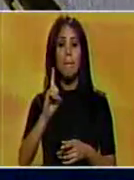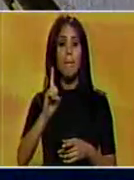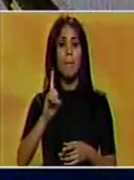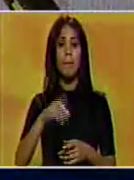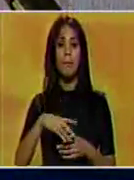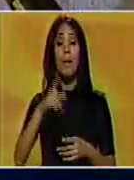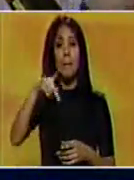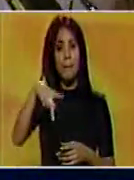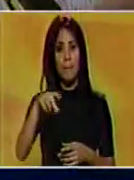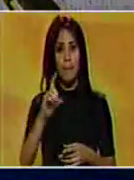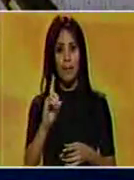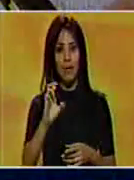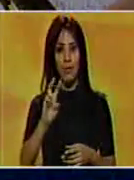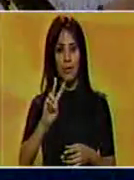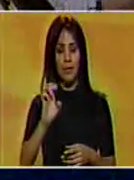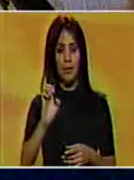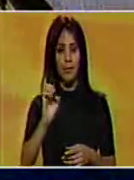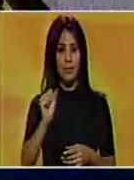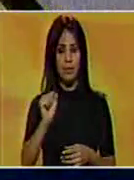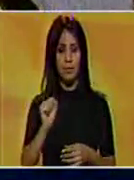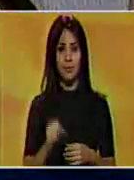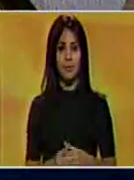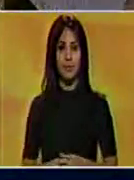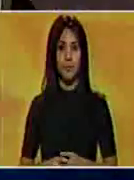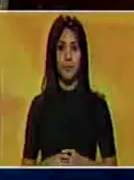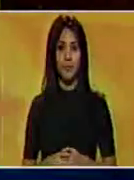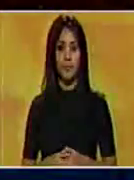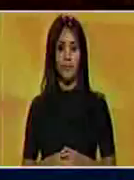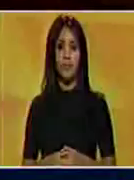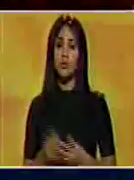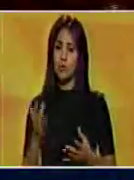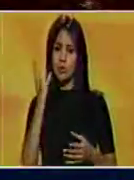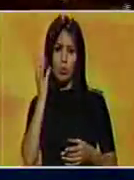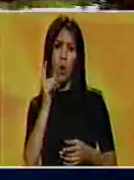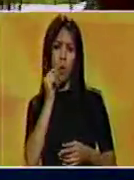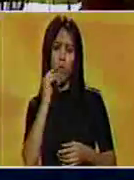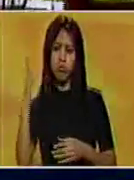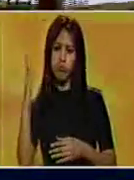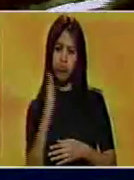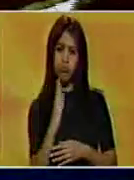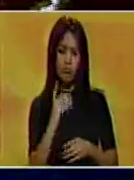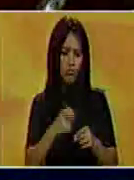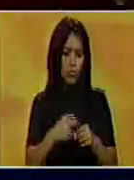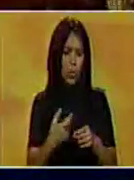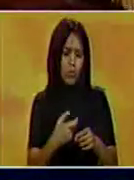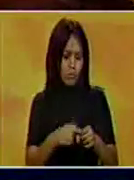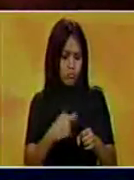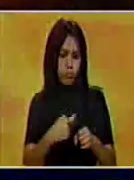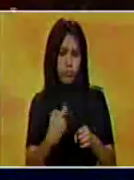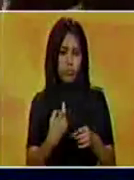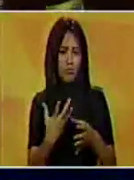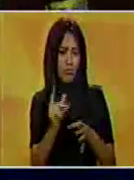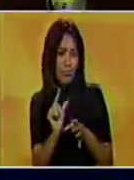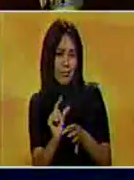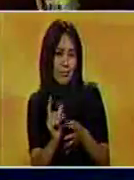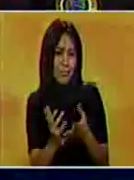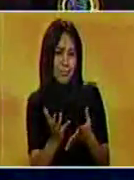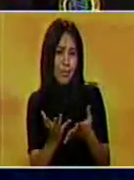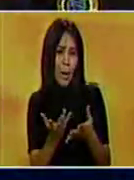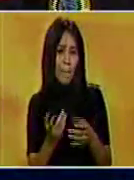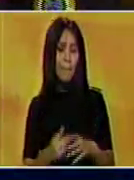señora. La señora hizo todos sus trámites, los señores vinieron, pero quedó la llama muy pequeñita y no le llevaba gas a los vecinos arriba porque es gas